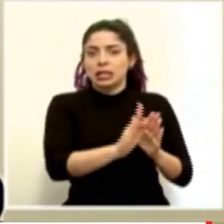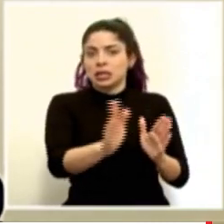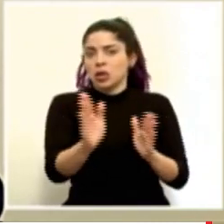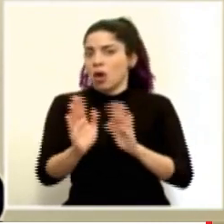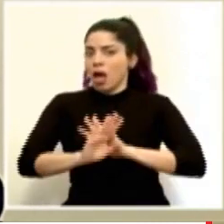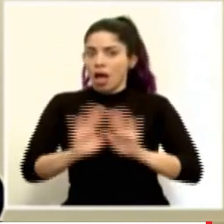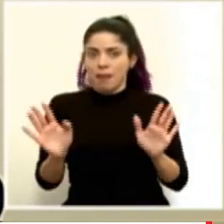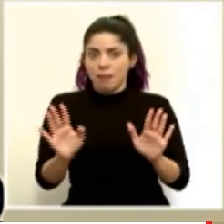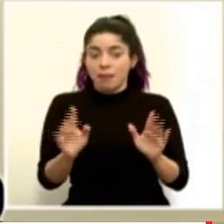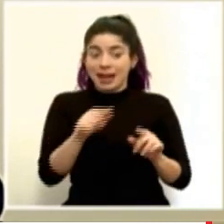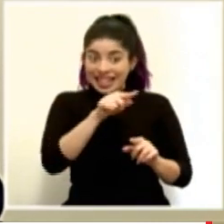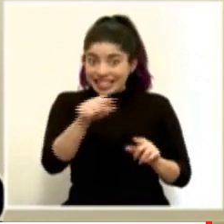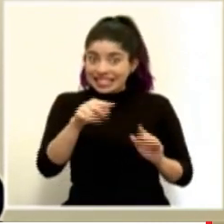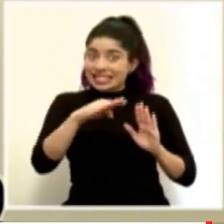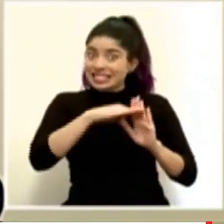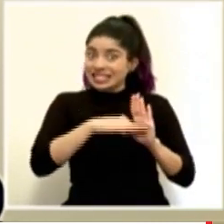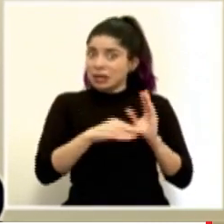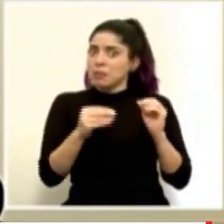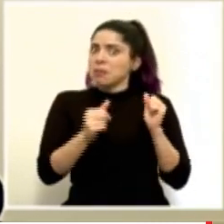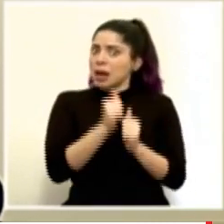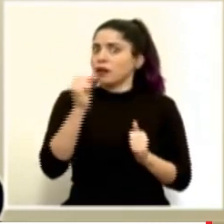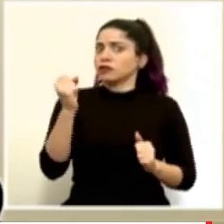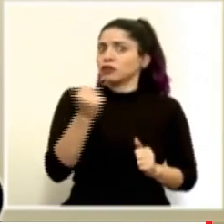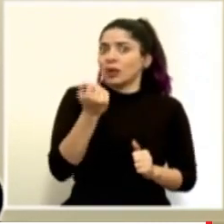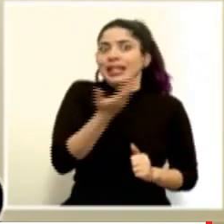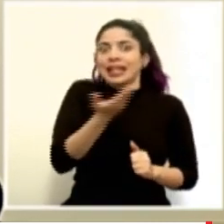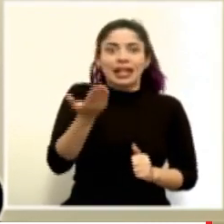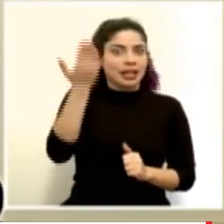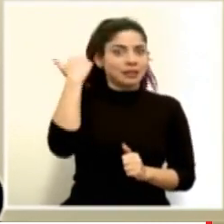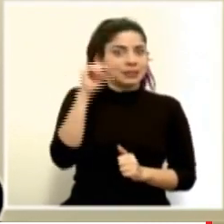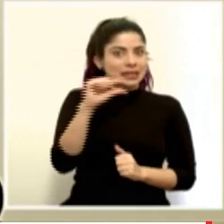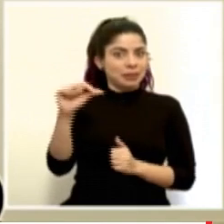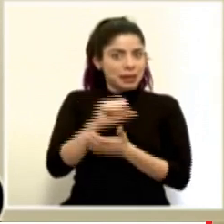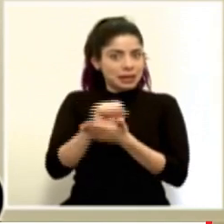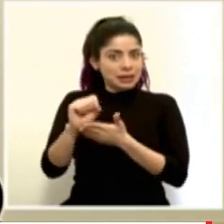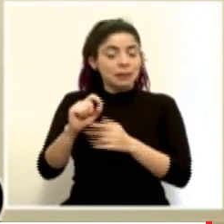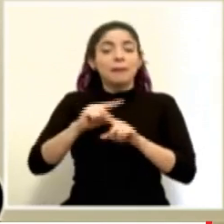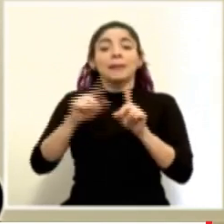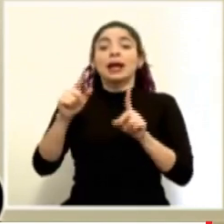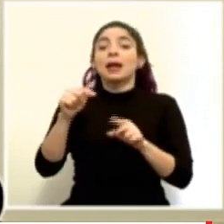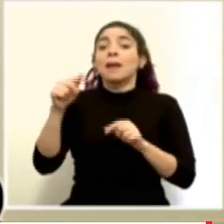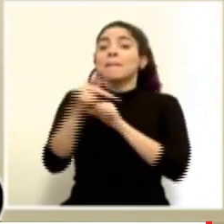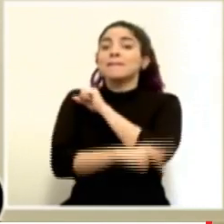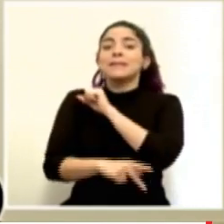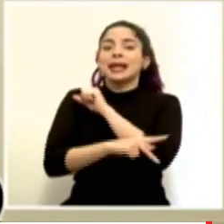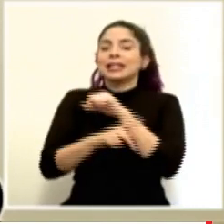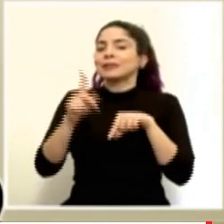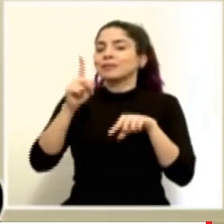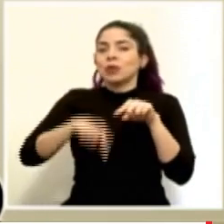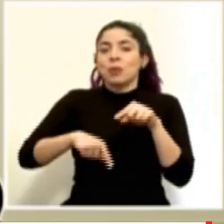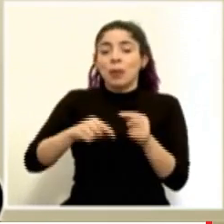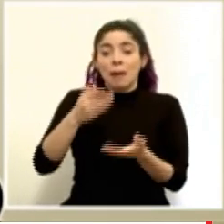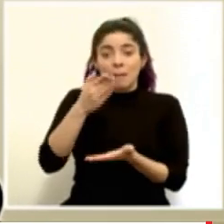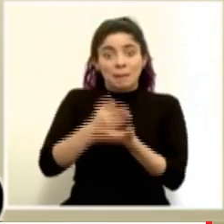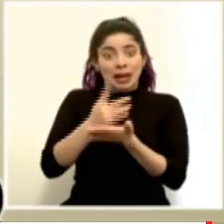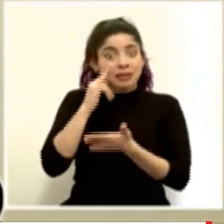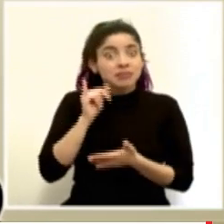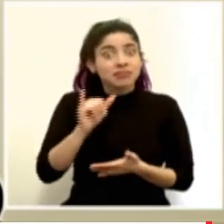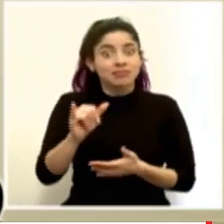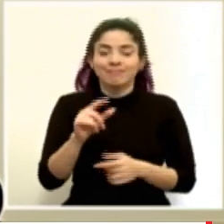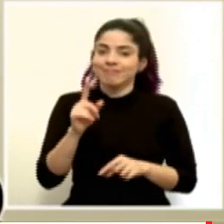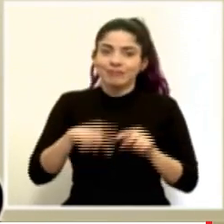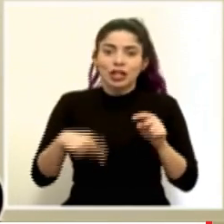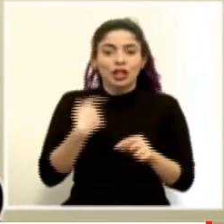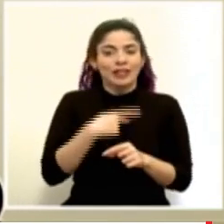incluso esas son medidas más extremas de las que tomamos en Semana Santa. Pero indico, el país no puede paralizarse del todo y eso es algo que tenemos